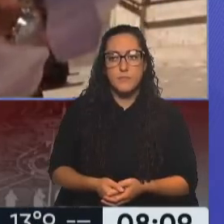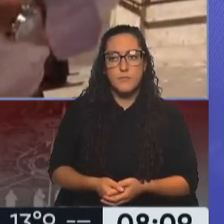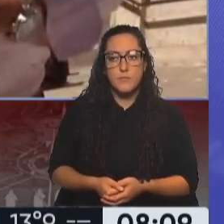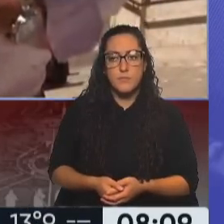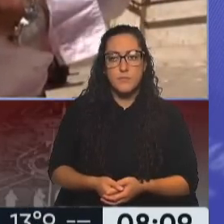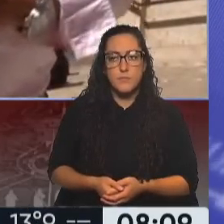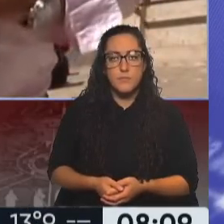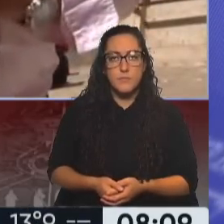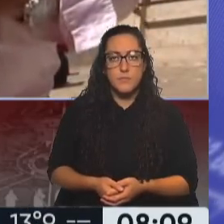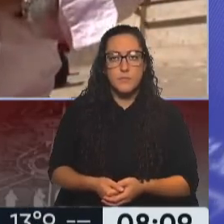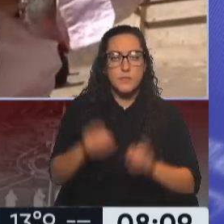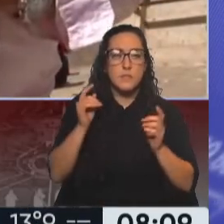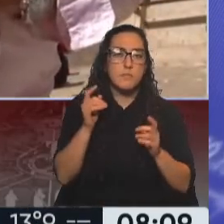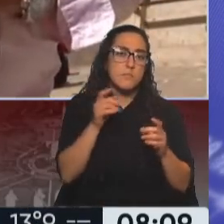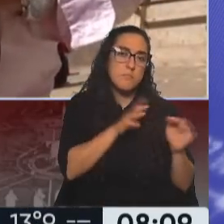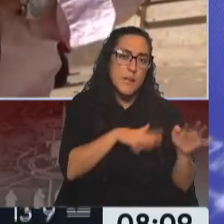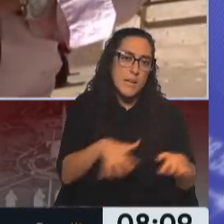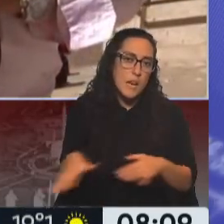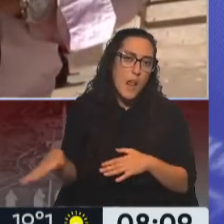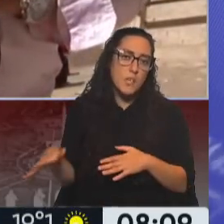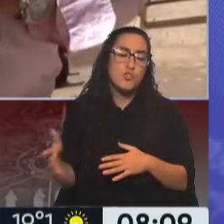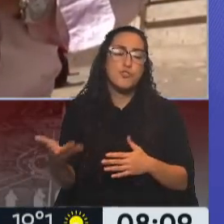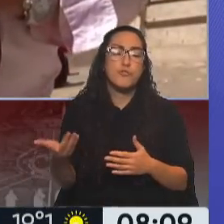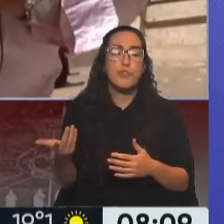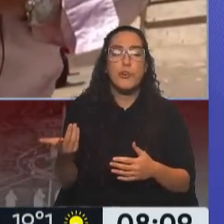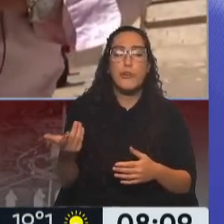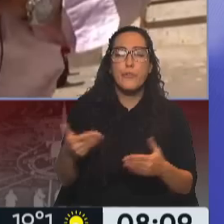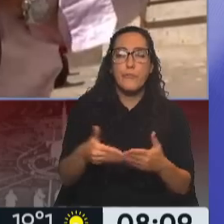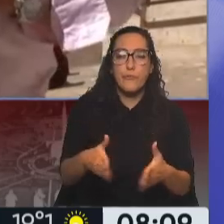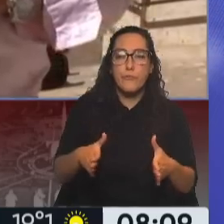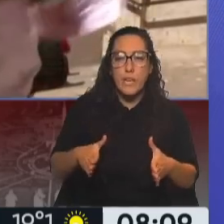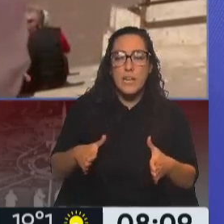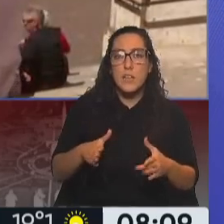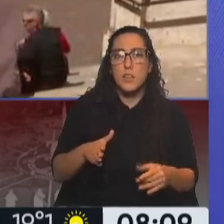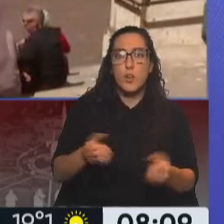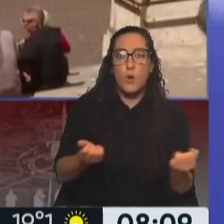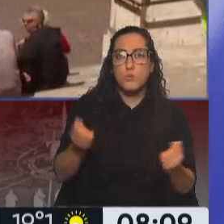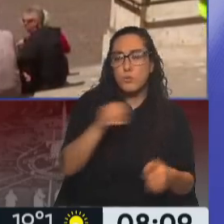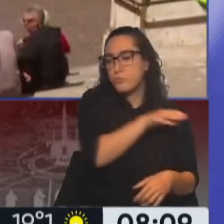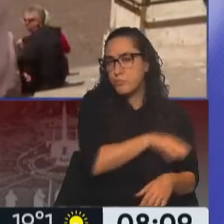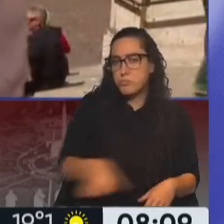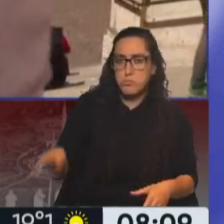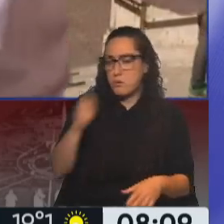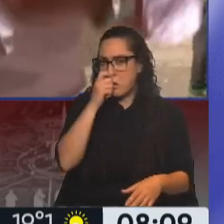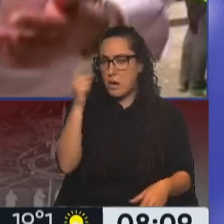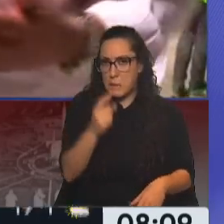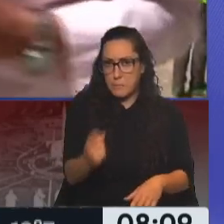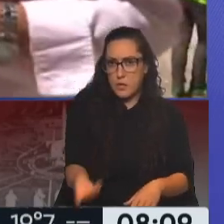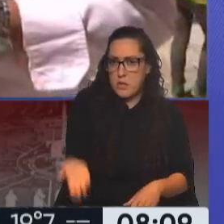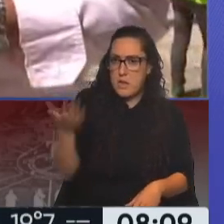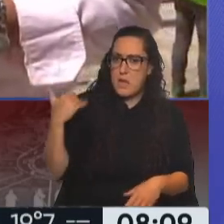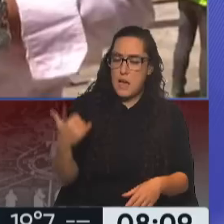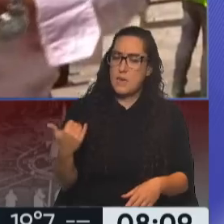una peregrinación y un paso del féretro de Francisco que fue más rápido del esperado, porque se hablaba en un principio